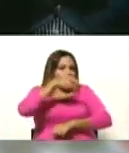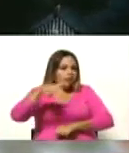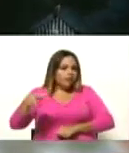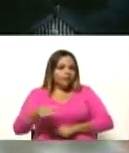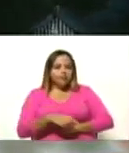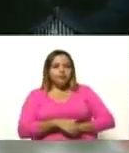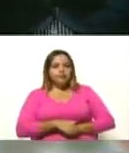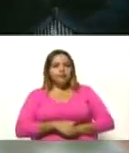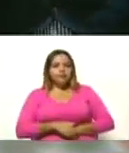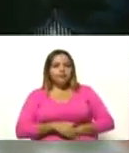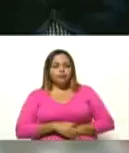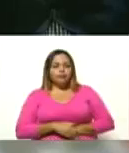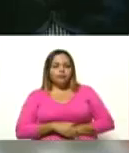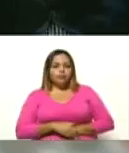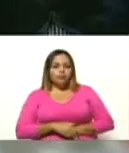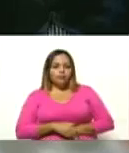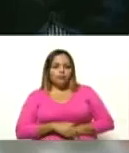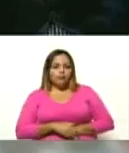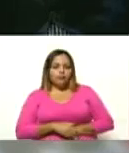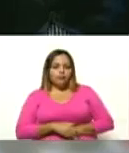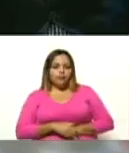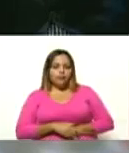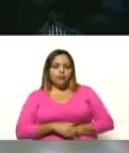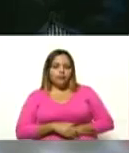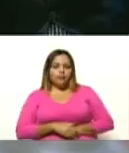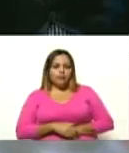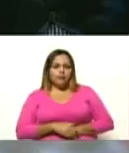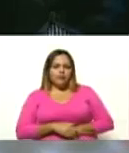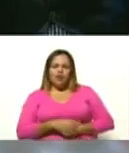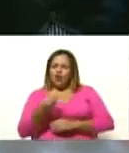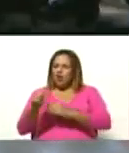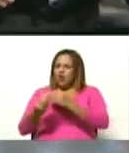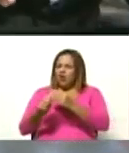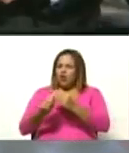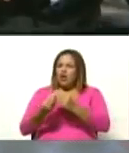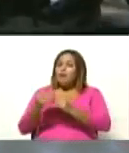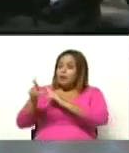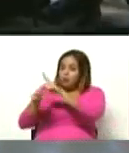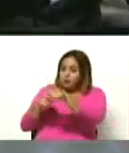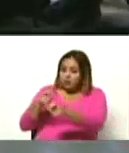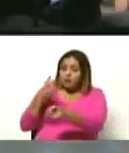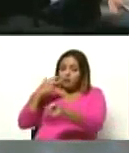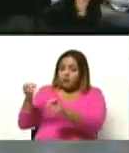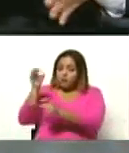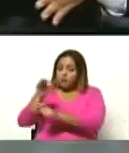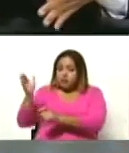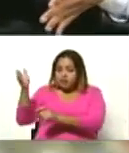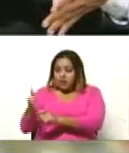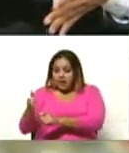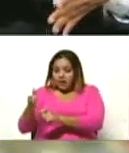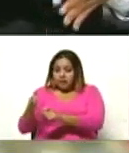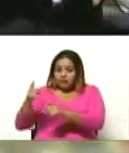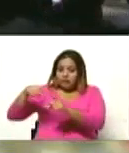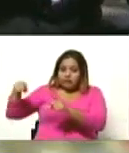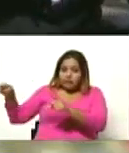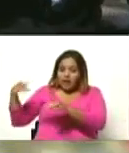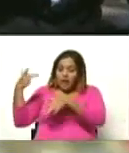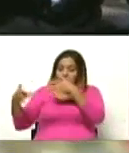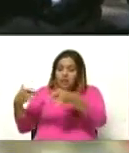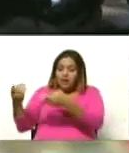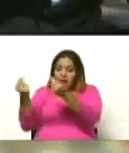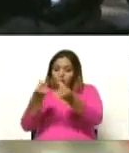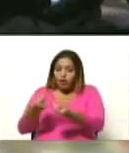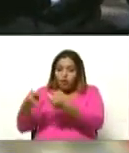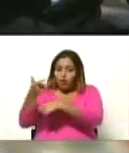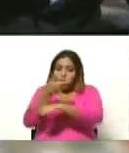¿Y cómo era la...? La pregunta es que si esta variable la de las acciones económicas del gobierno. Ah, okay. Ustedes la han